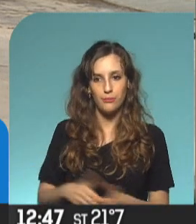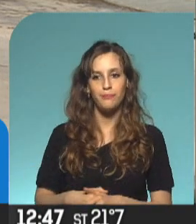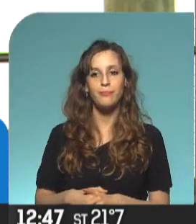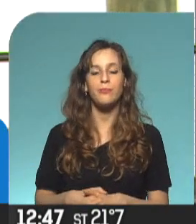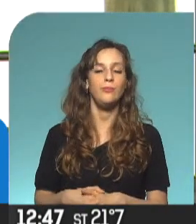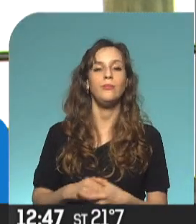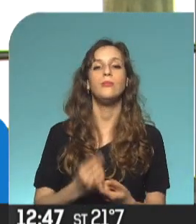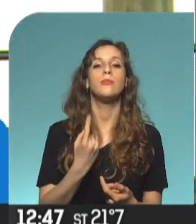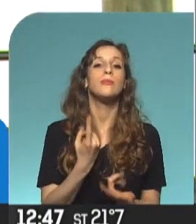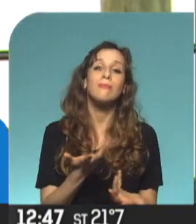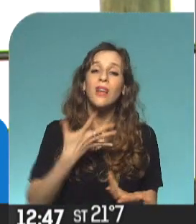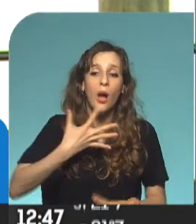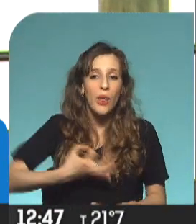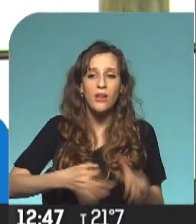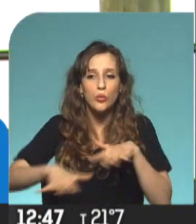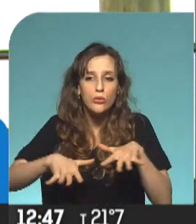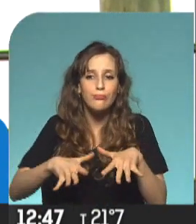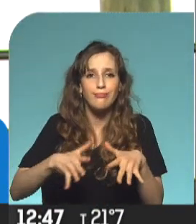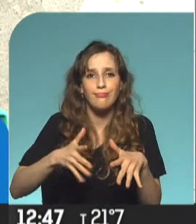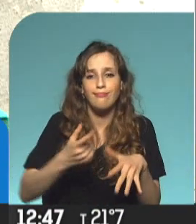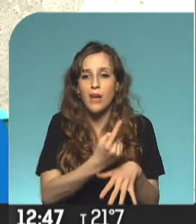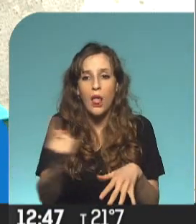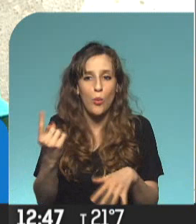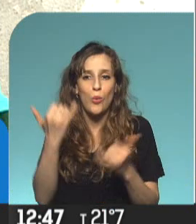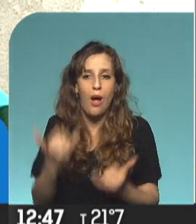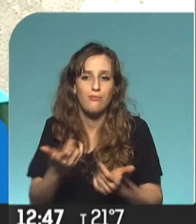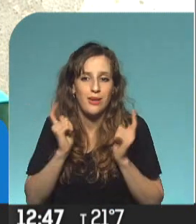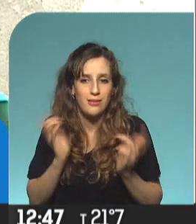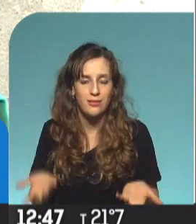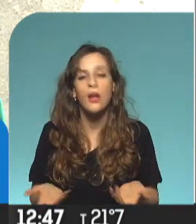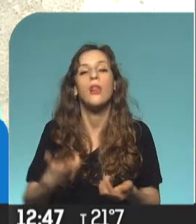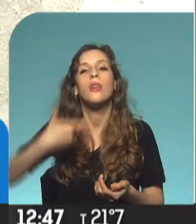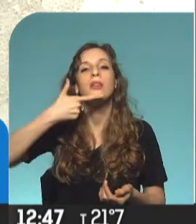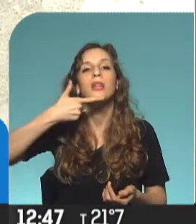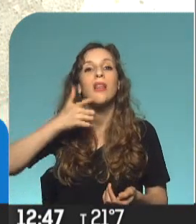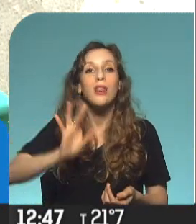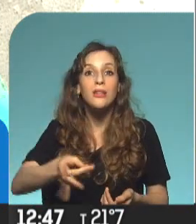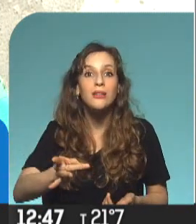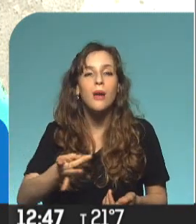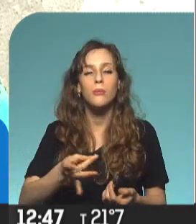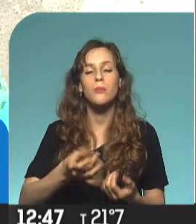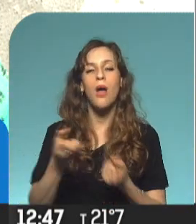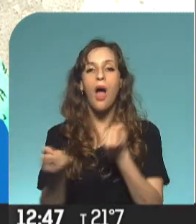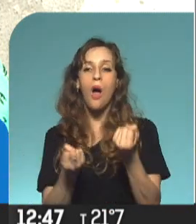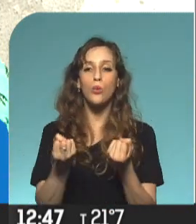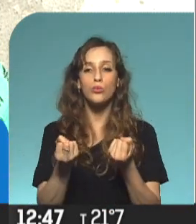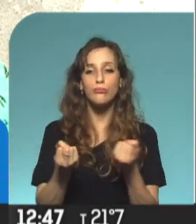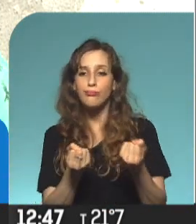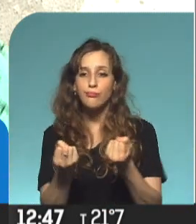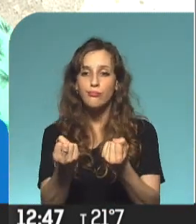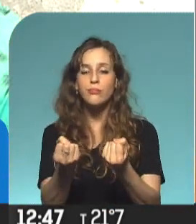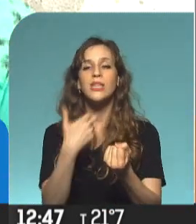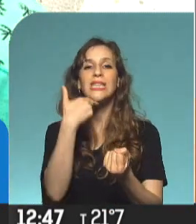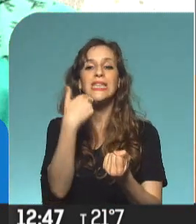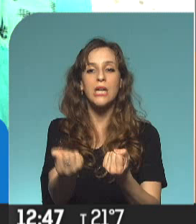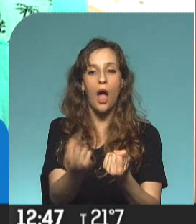propia historia de inseguridad para contar. El 17 de diciembre, estábamos entrando el auto, baja mi